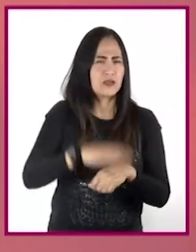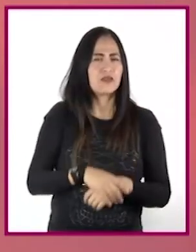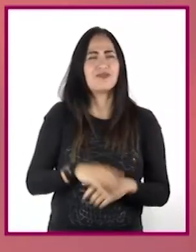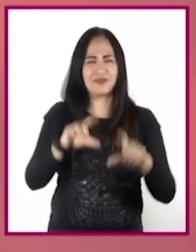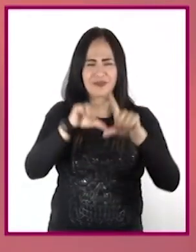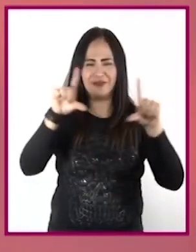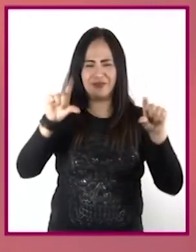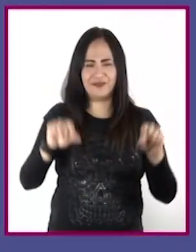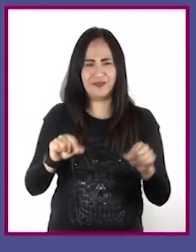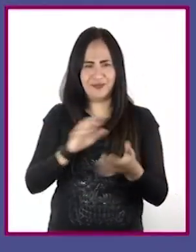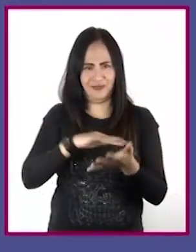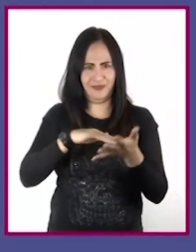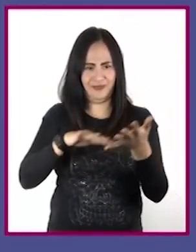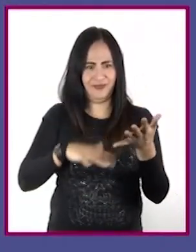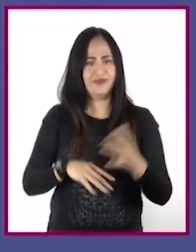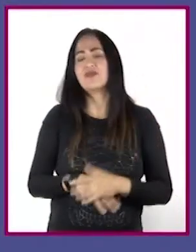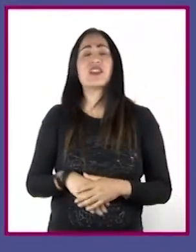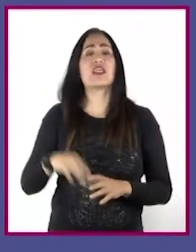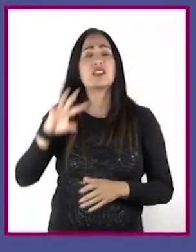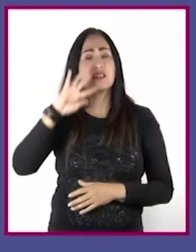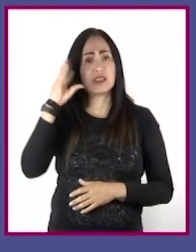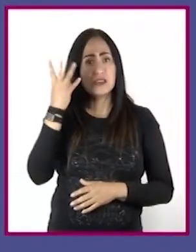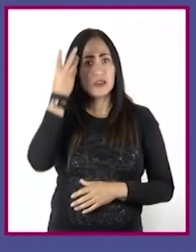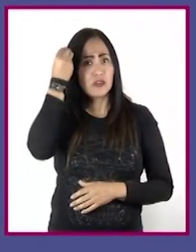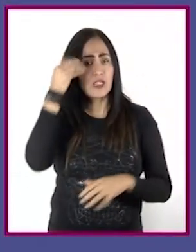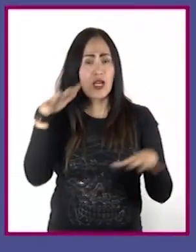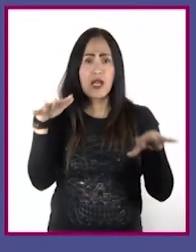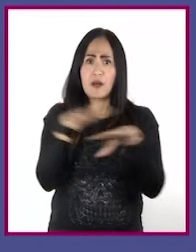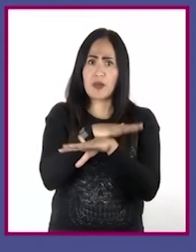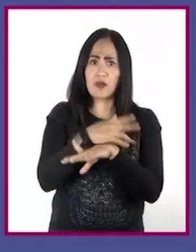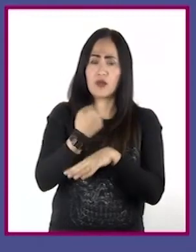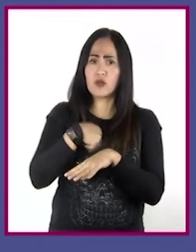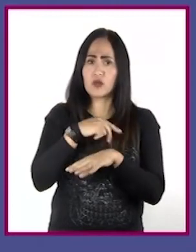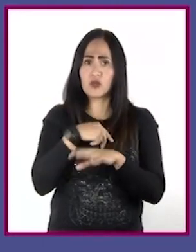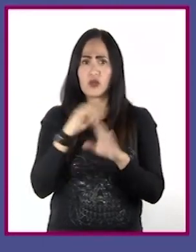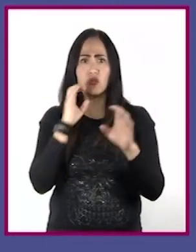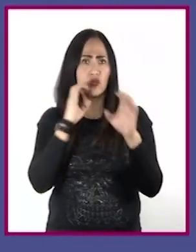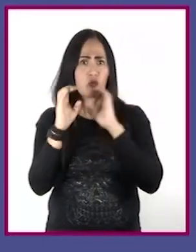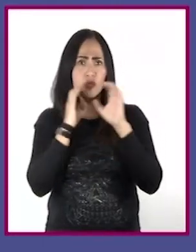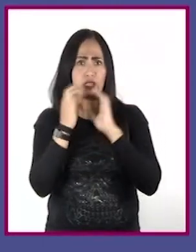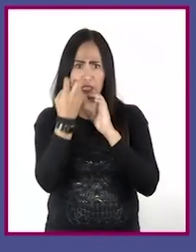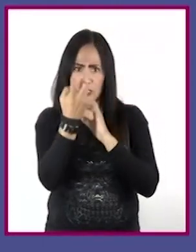fragmento. ¿Está la tecnología cambiando la forma en que nos comunicamos?